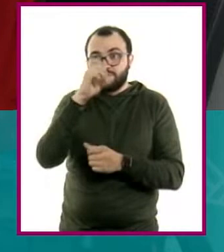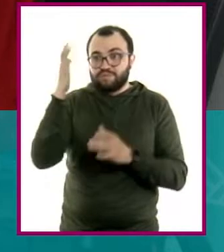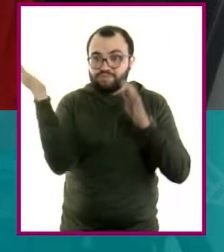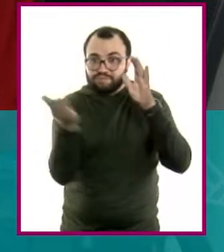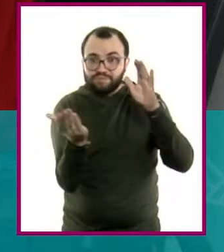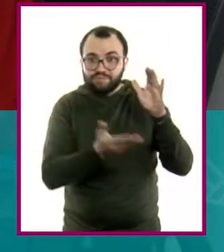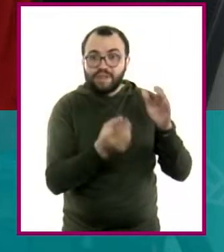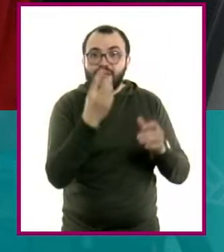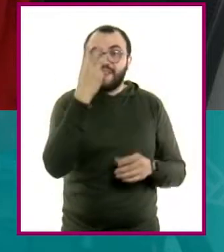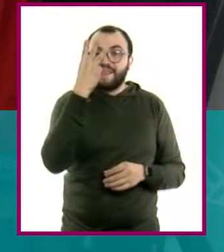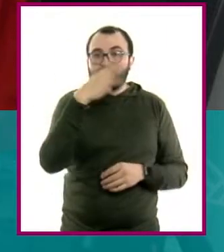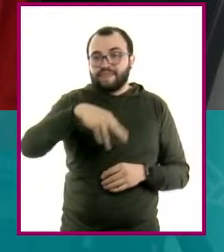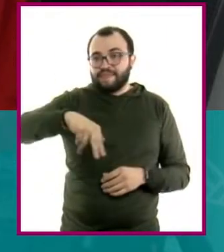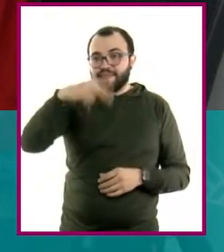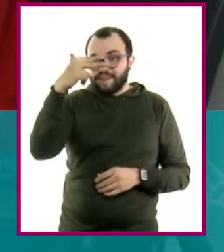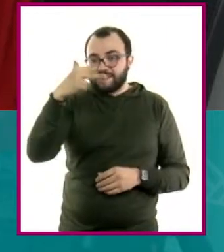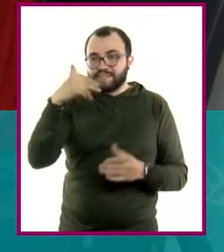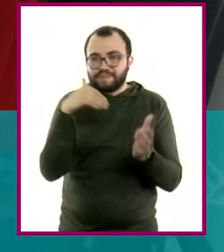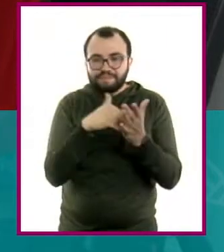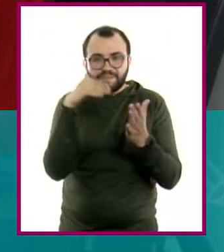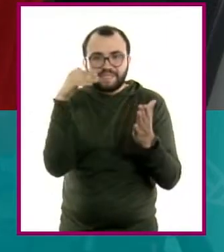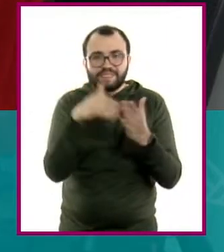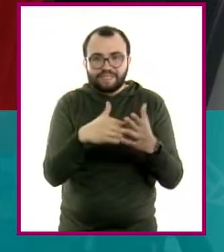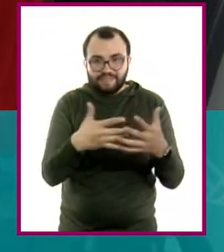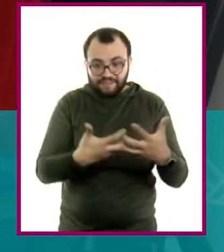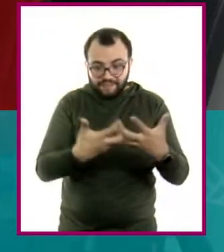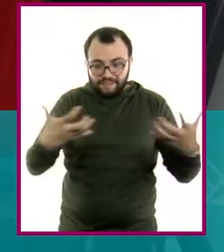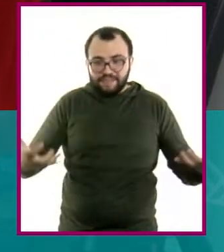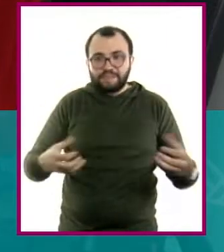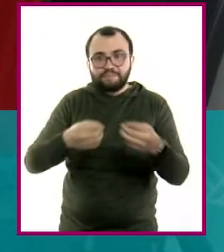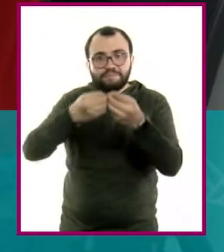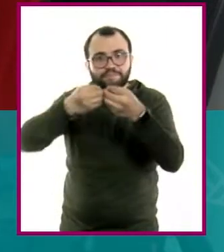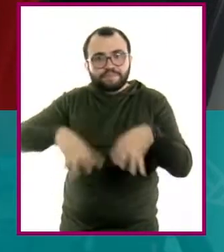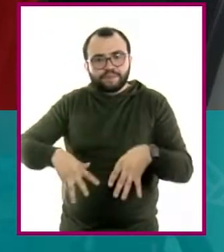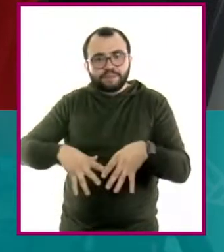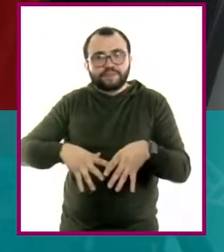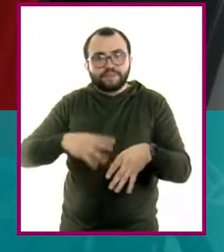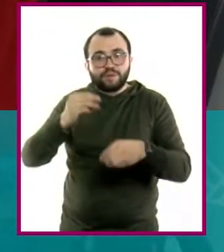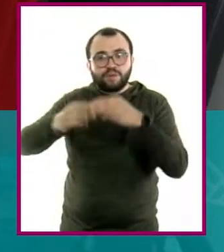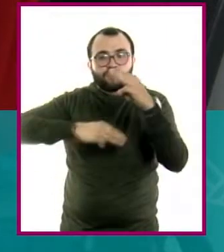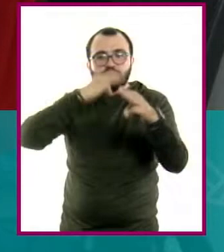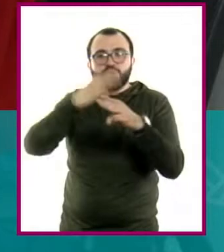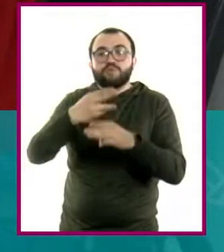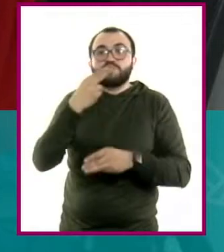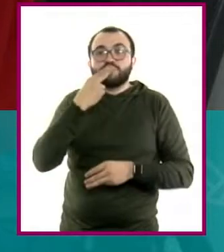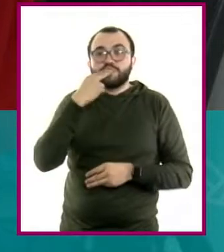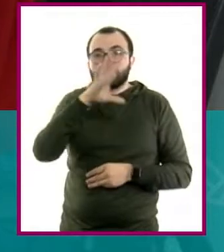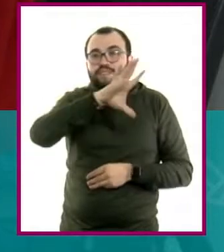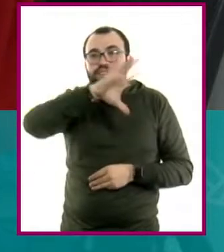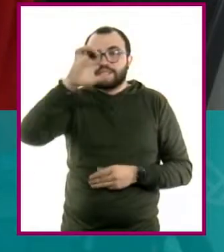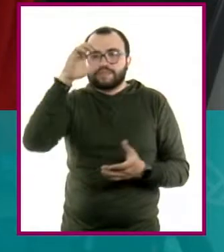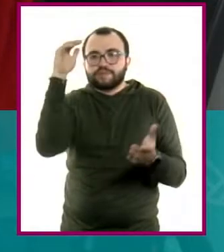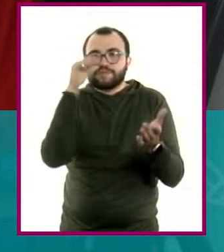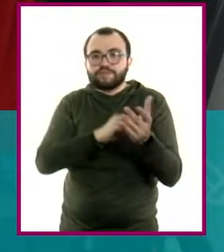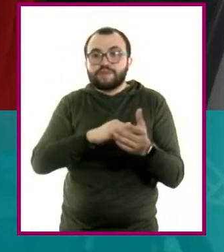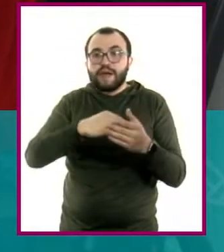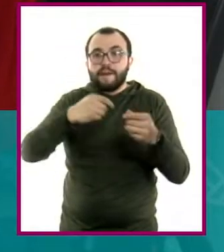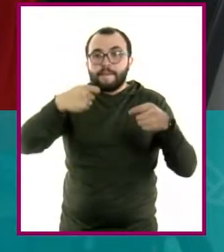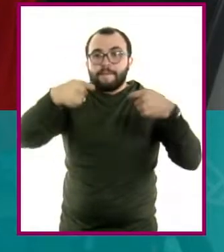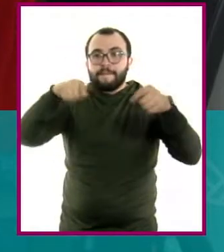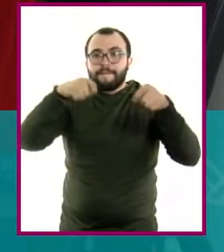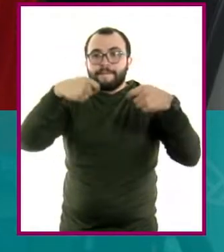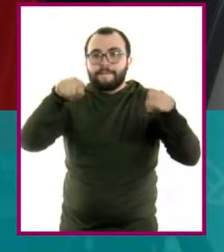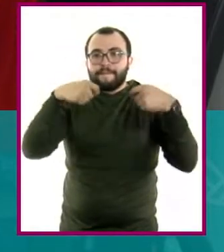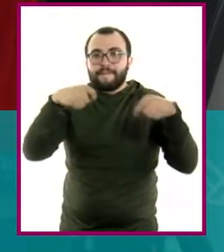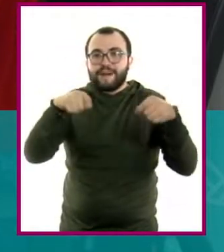13 millones de hectáreas se pierden en todo el mundo. A nivel mundial, se utilizan 500 mil millones de bolsas de plástico. Más